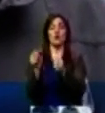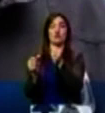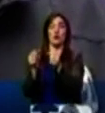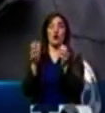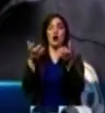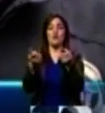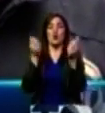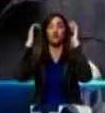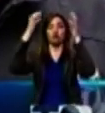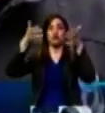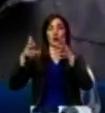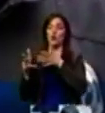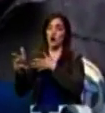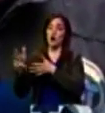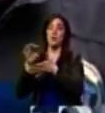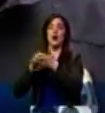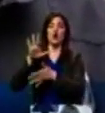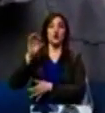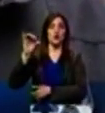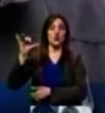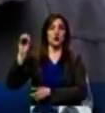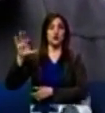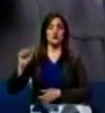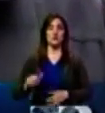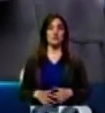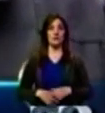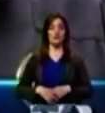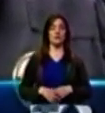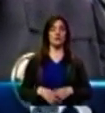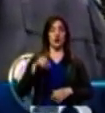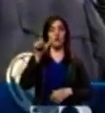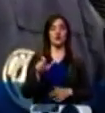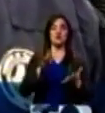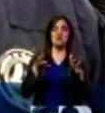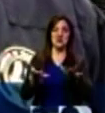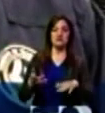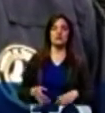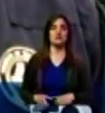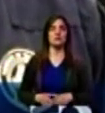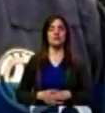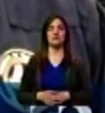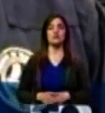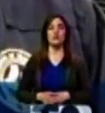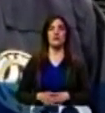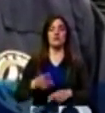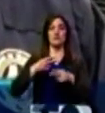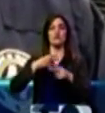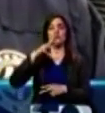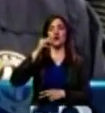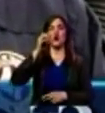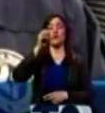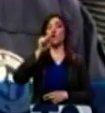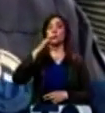Toyota. Producto de la colisión, tenemos una persona fallecida de nombre